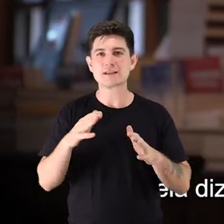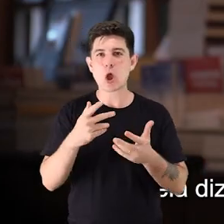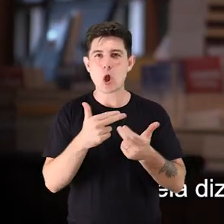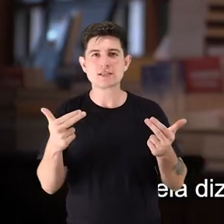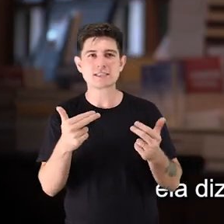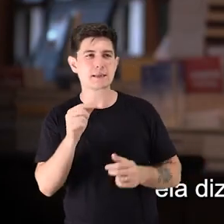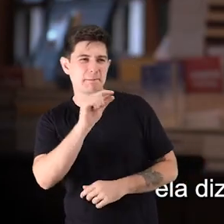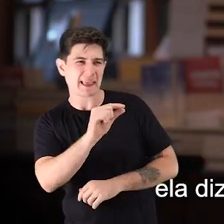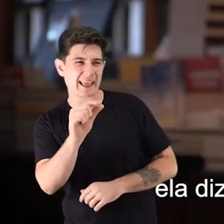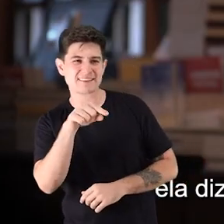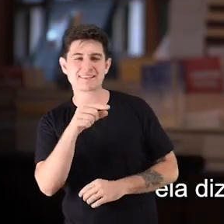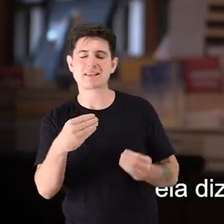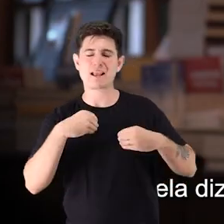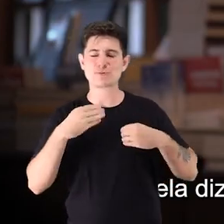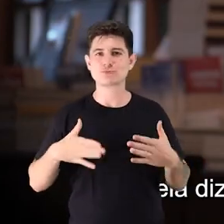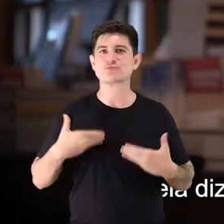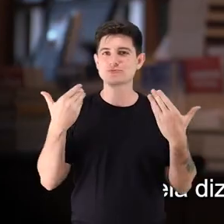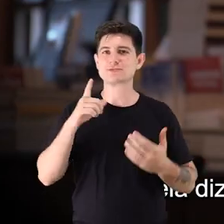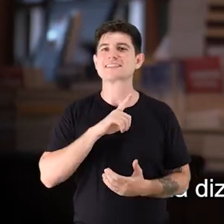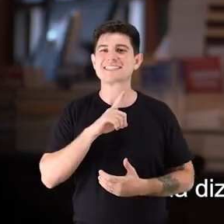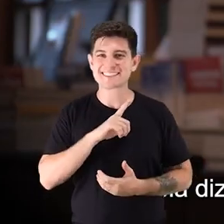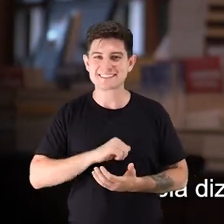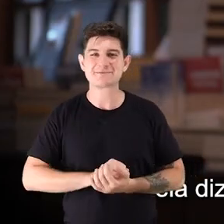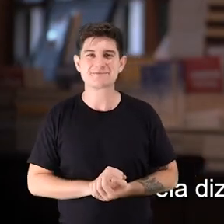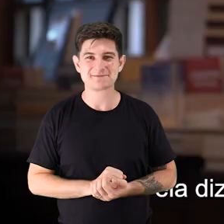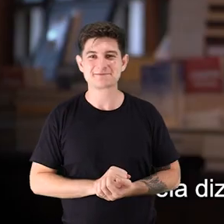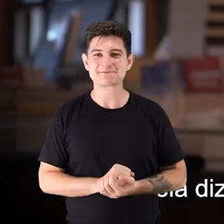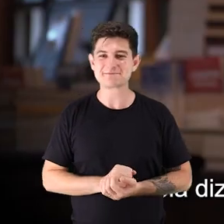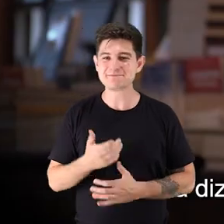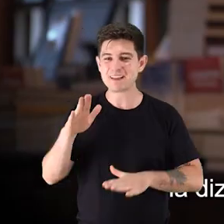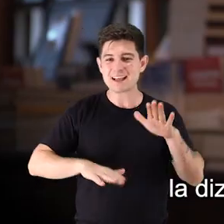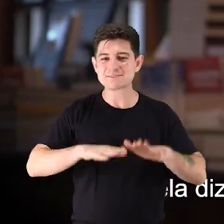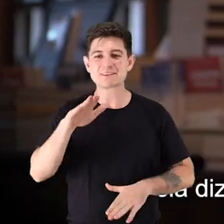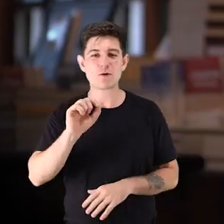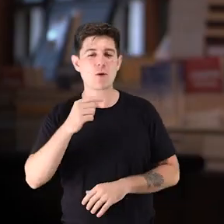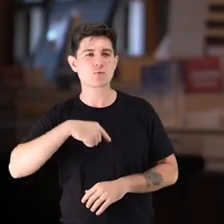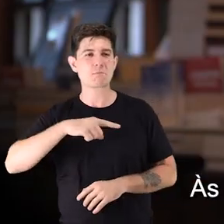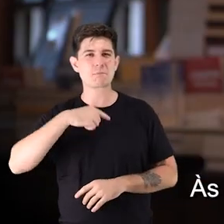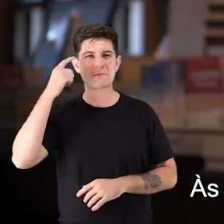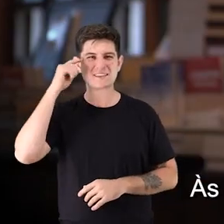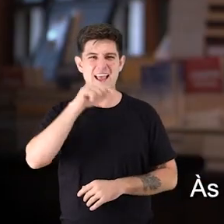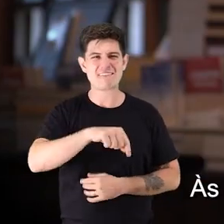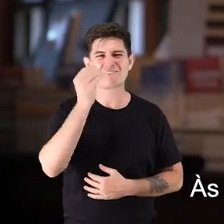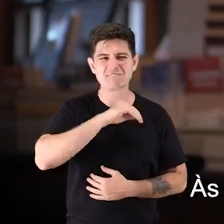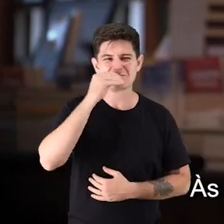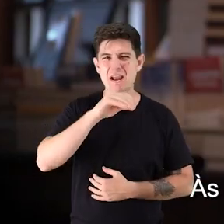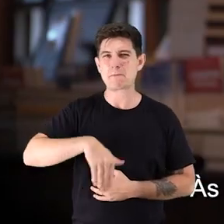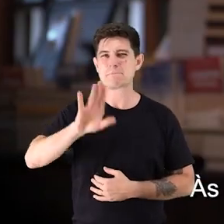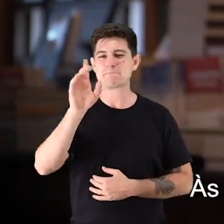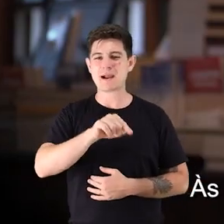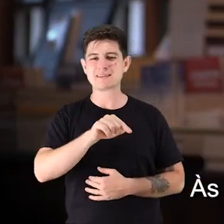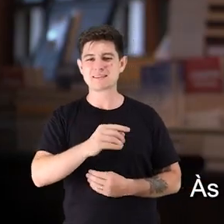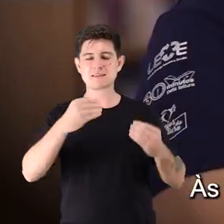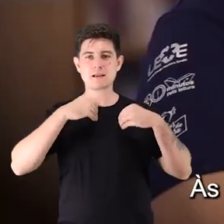vendo? Às vezes os pequenos nos surpreendem. Às vezes aquele